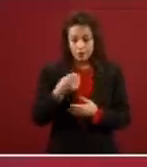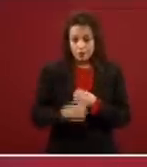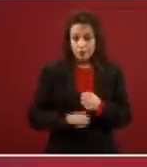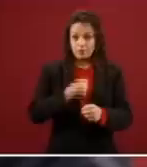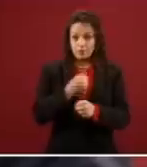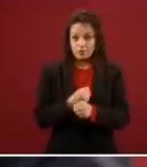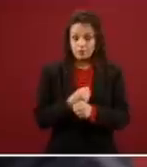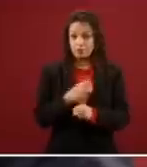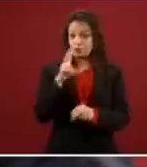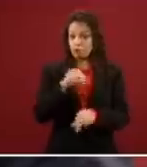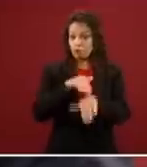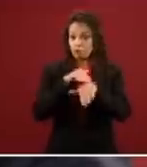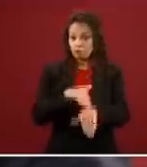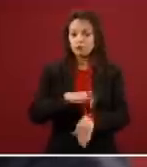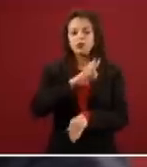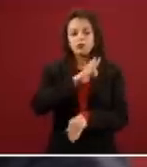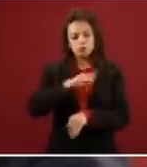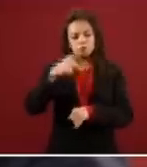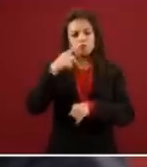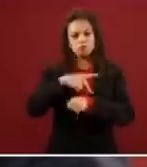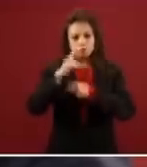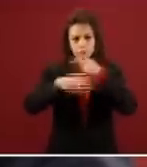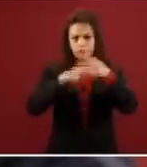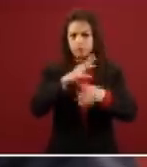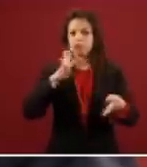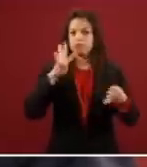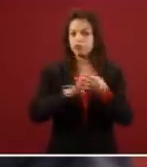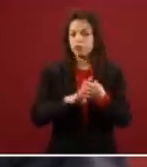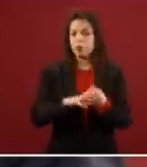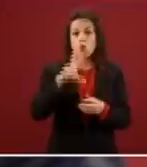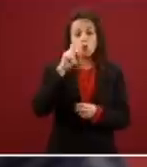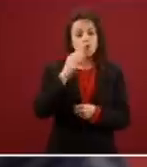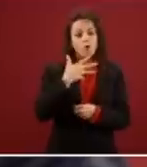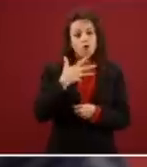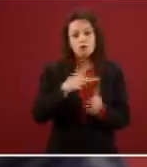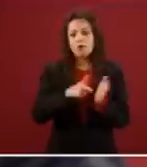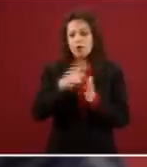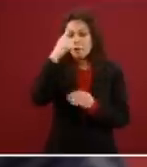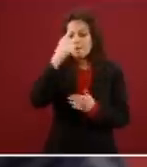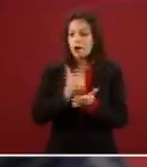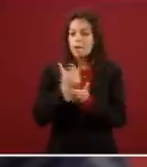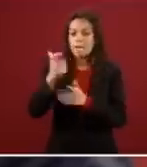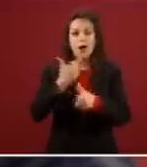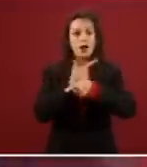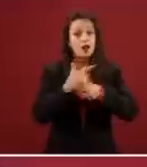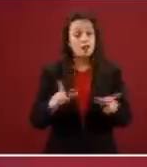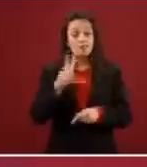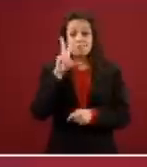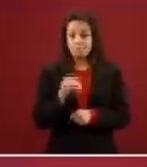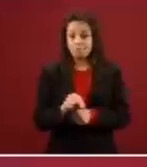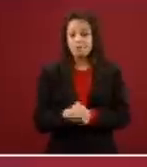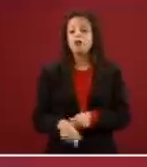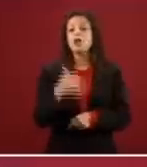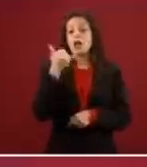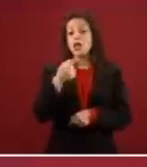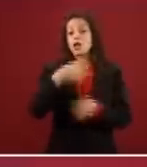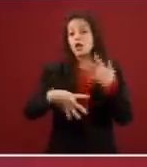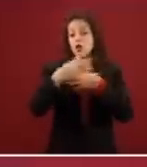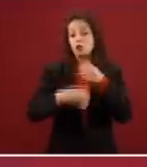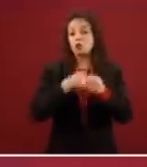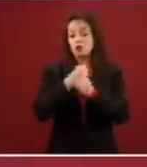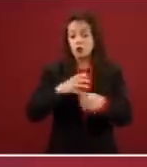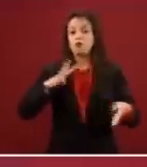de ir a la cárcel y de que no tenga derecho a fianza y poder ser sancionado con más de 14 años de prisión.